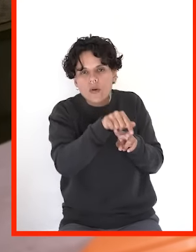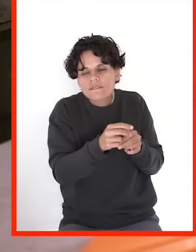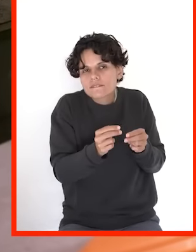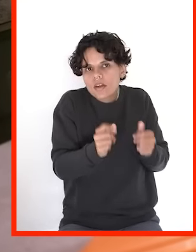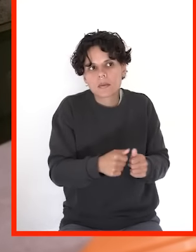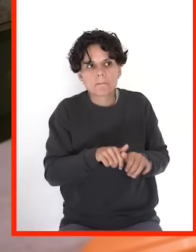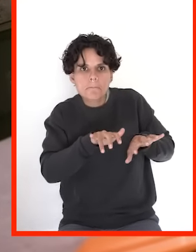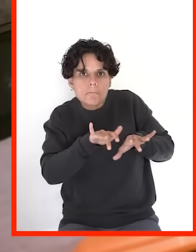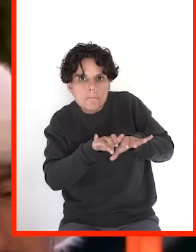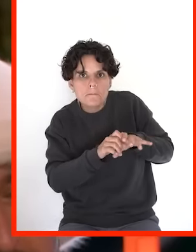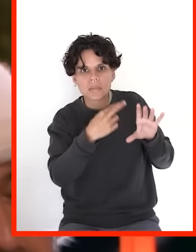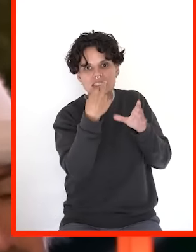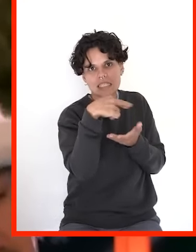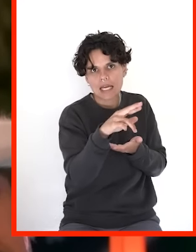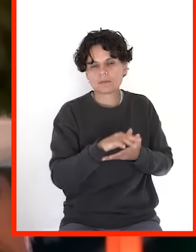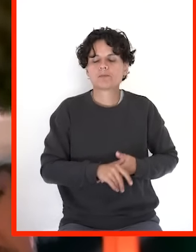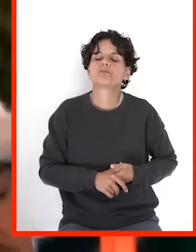al Browen